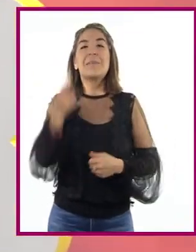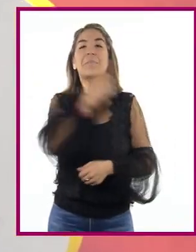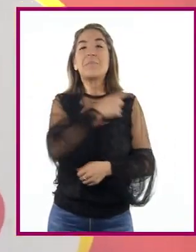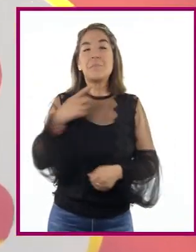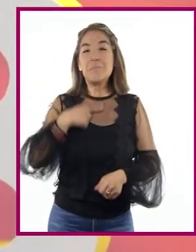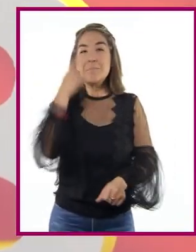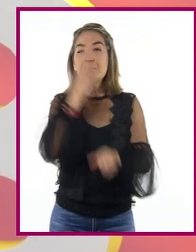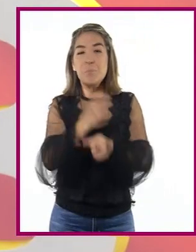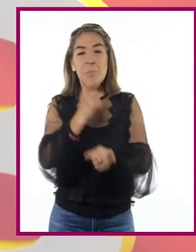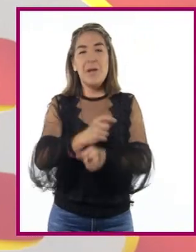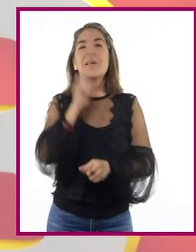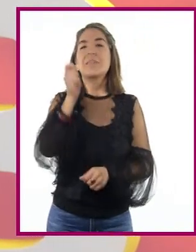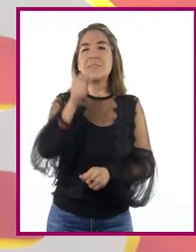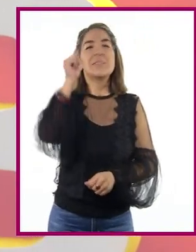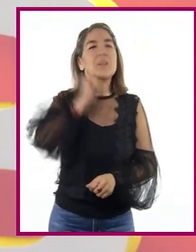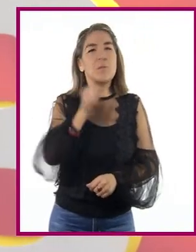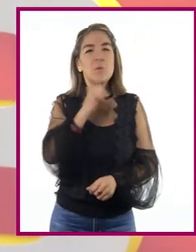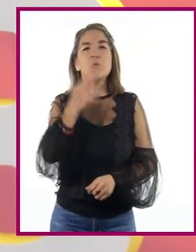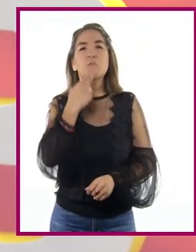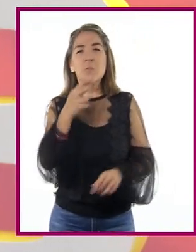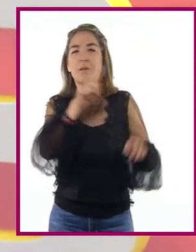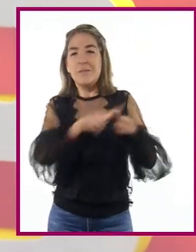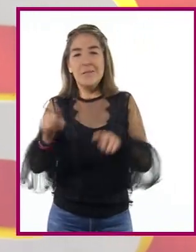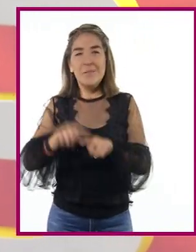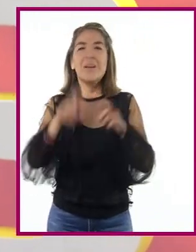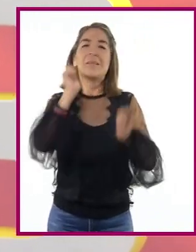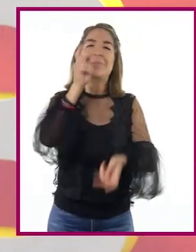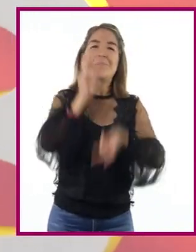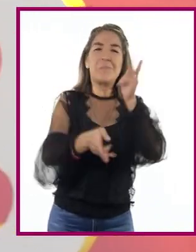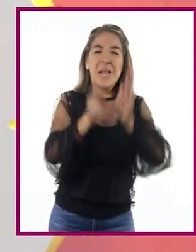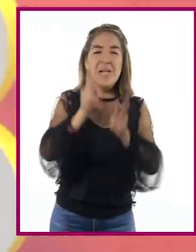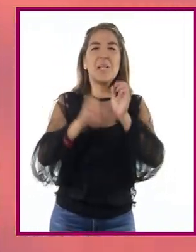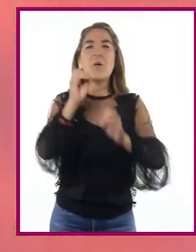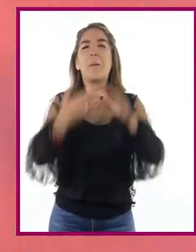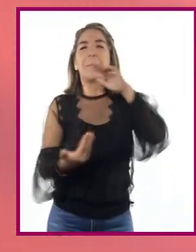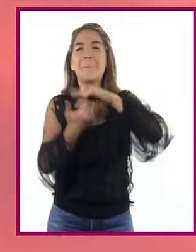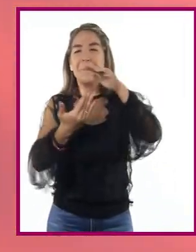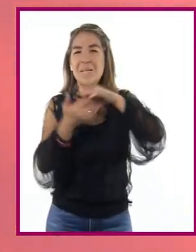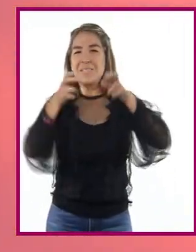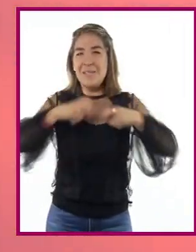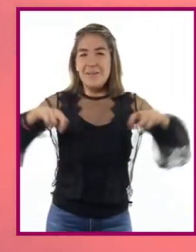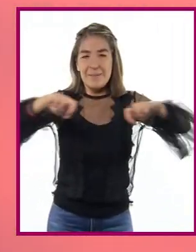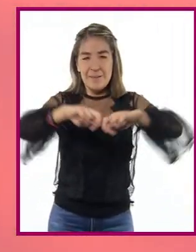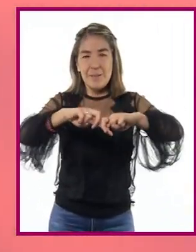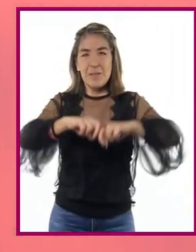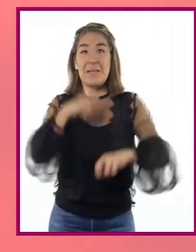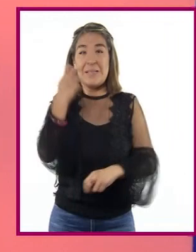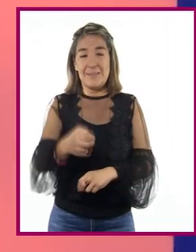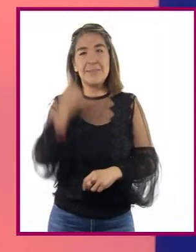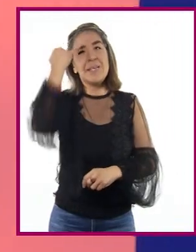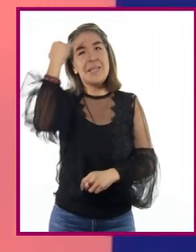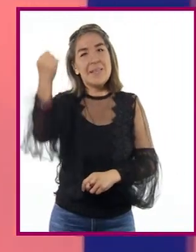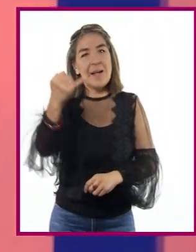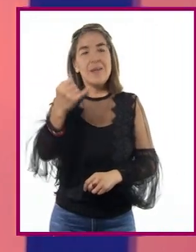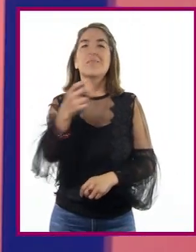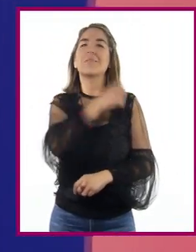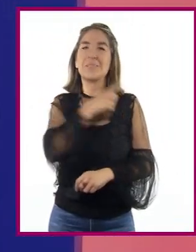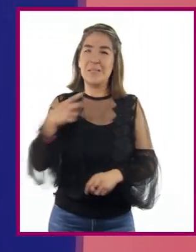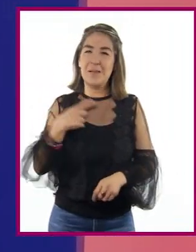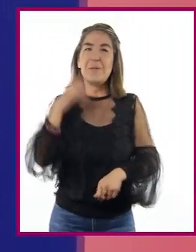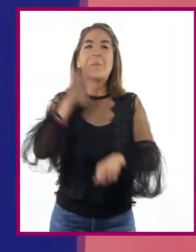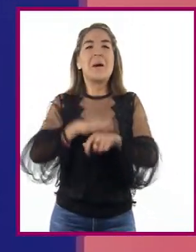que siempre hay formas de hacer que en cualquier charla o en una mesa redonda, nuestras ideas sean